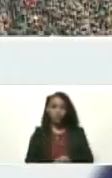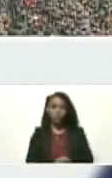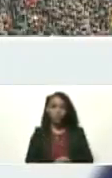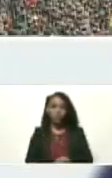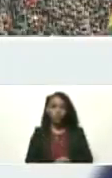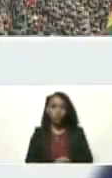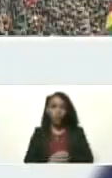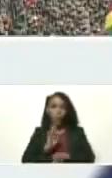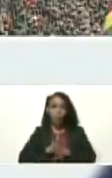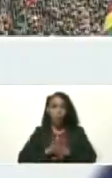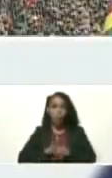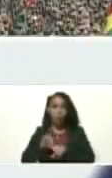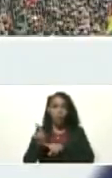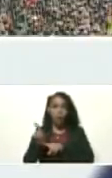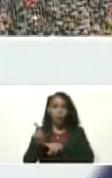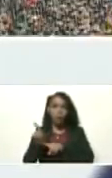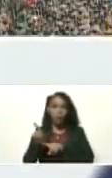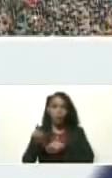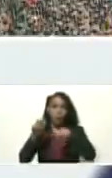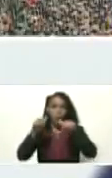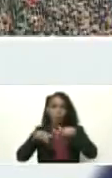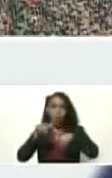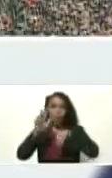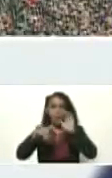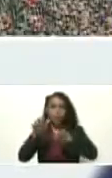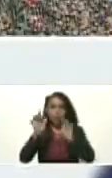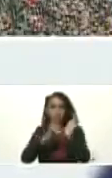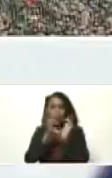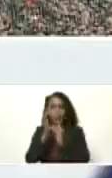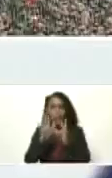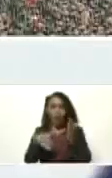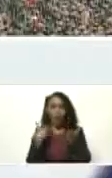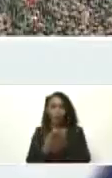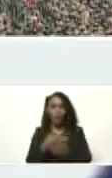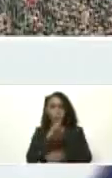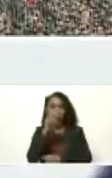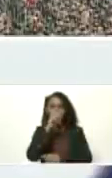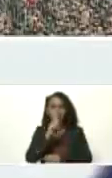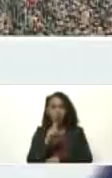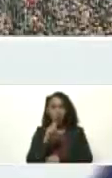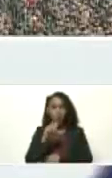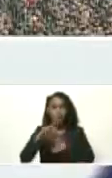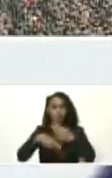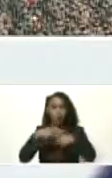Por eso, hoy 13 de abril, a 20 años de la Revolución de Abril,